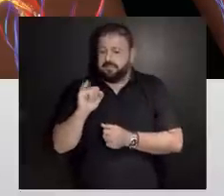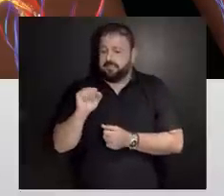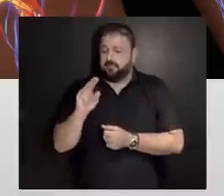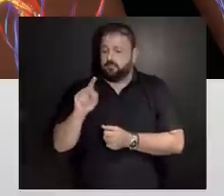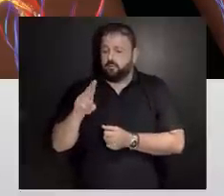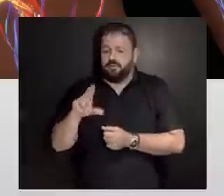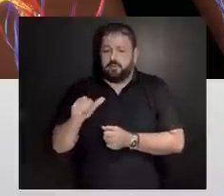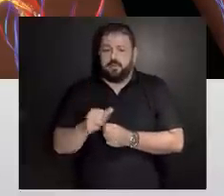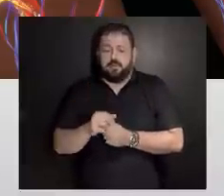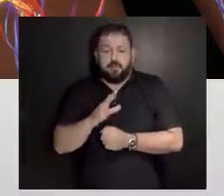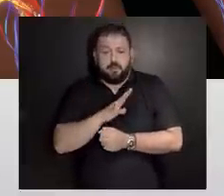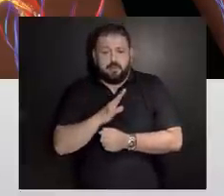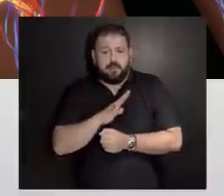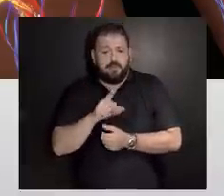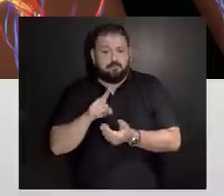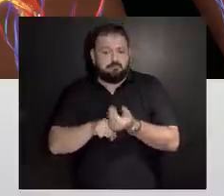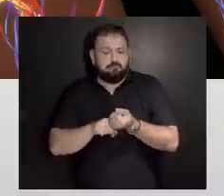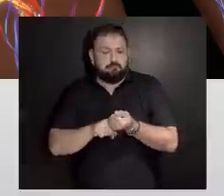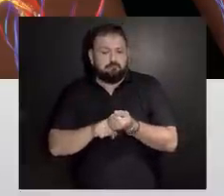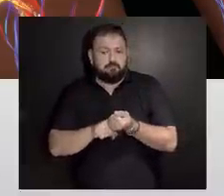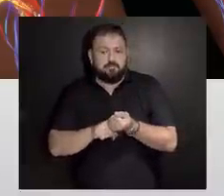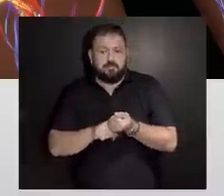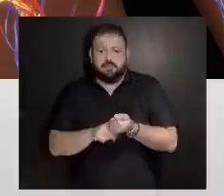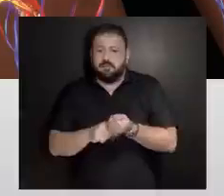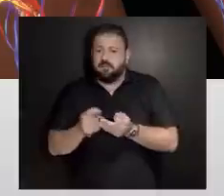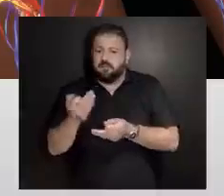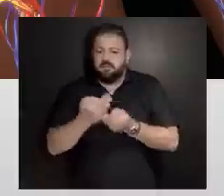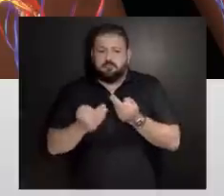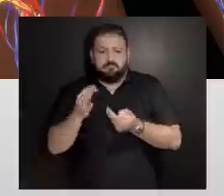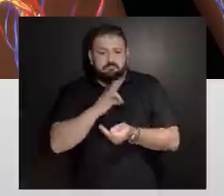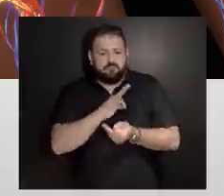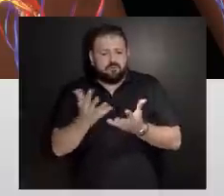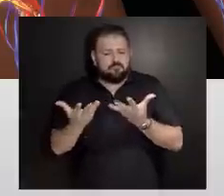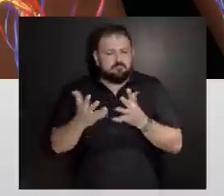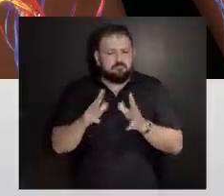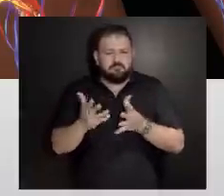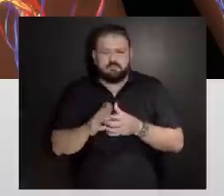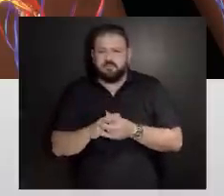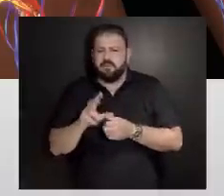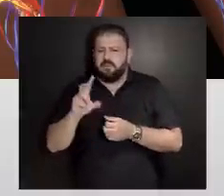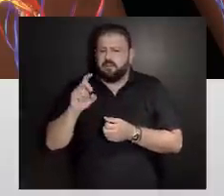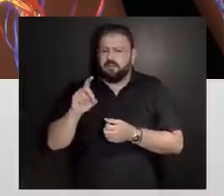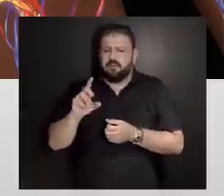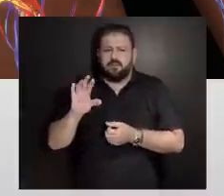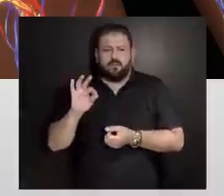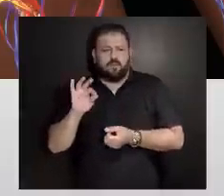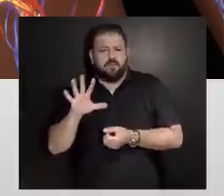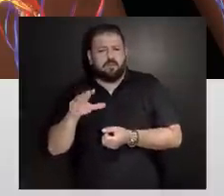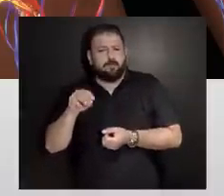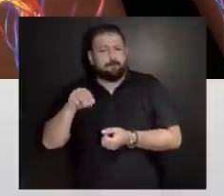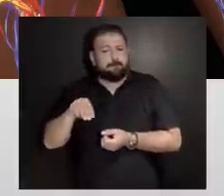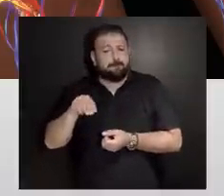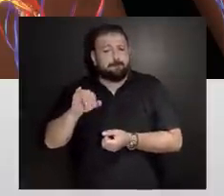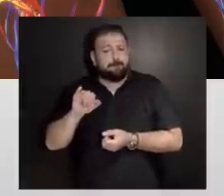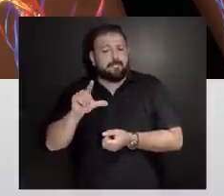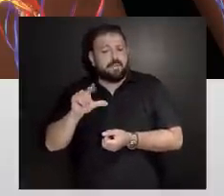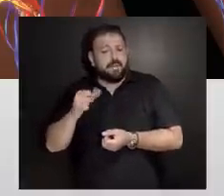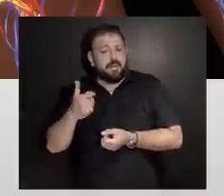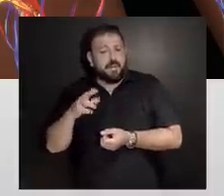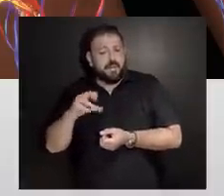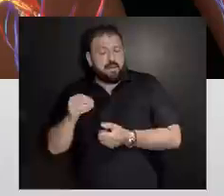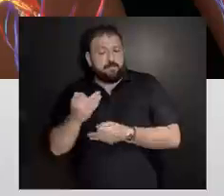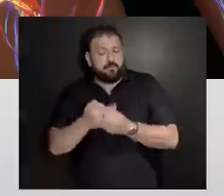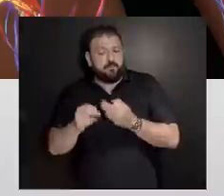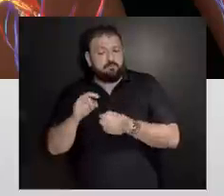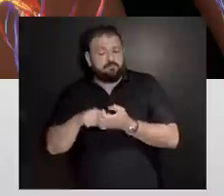capacidad, o una unidad de insulina tiene la capacidad de regular más o menos entre 30 a 45 miligramos por decilitro de glucosa en